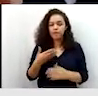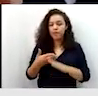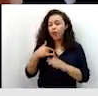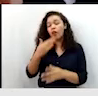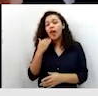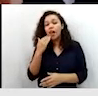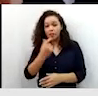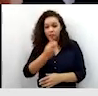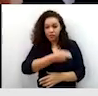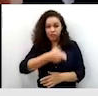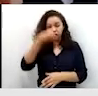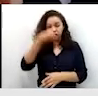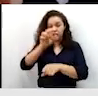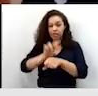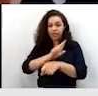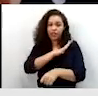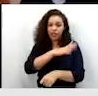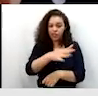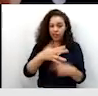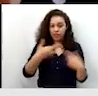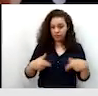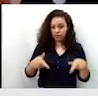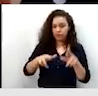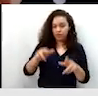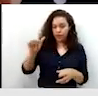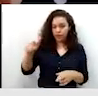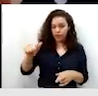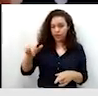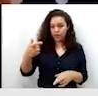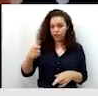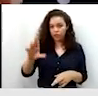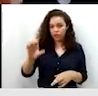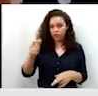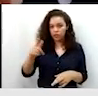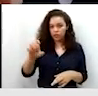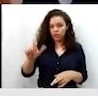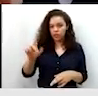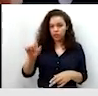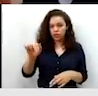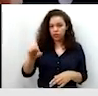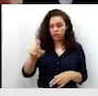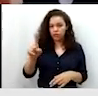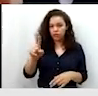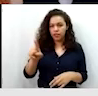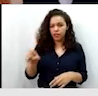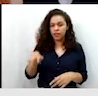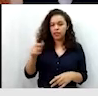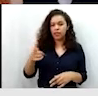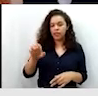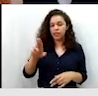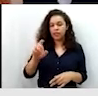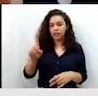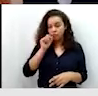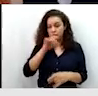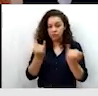por parte de nuestro director general, el doctor Ángel González Domínguez, director general de la Agencia de Protección Sanitaria, asimismo también de